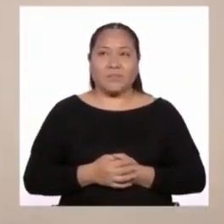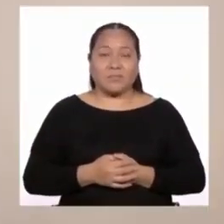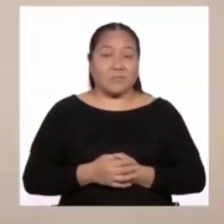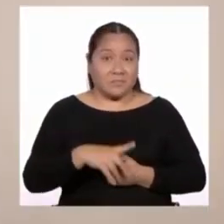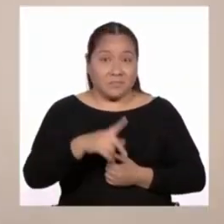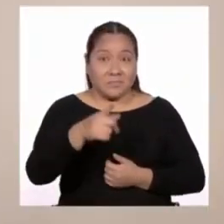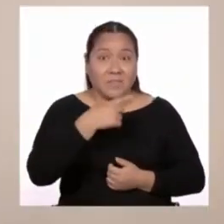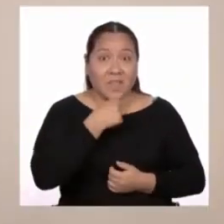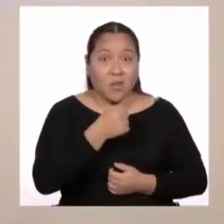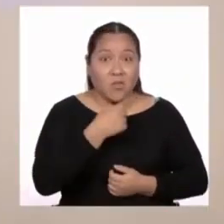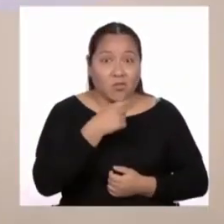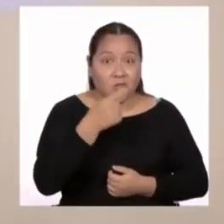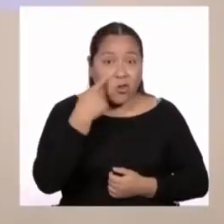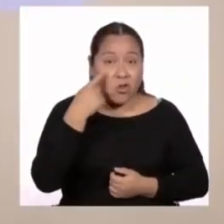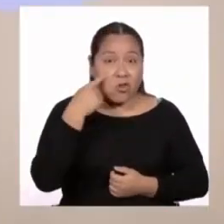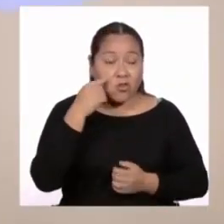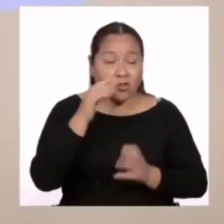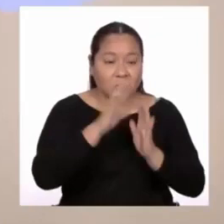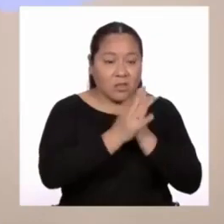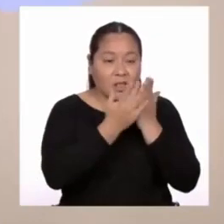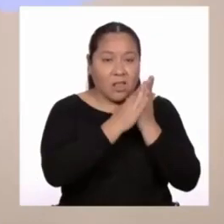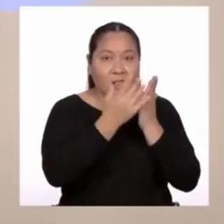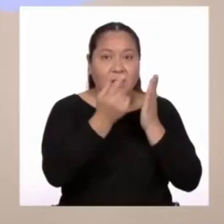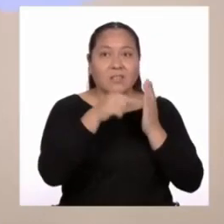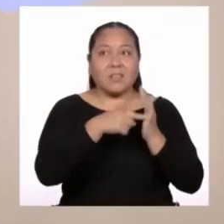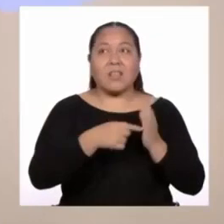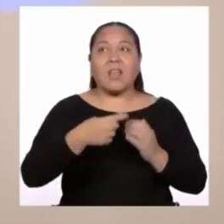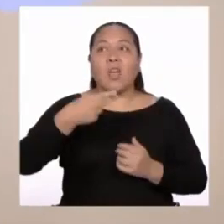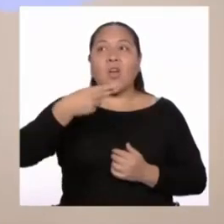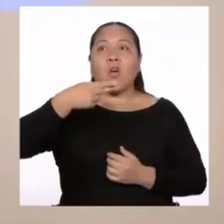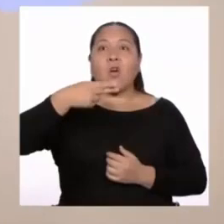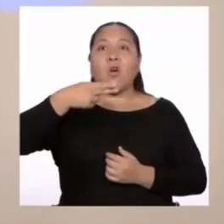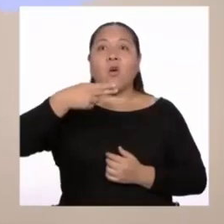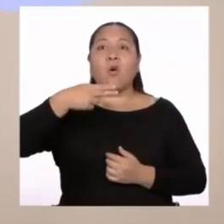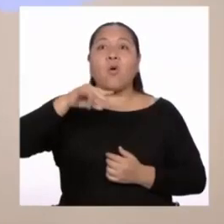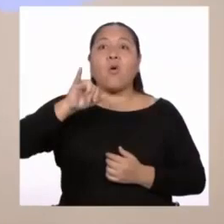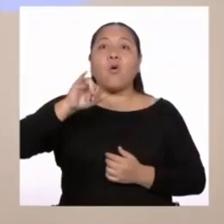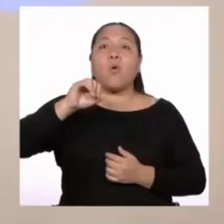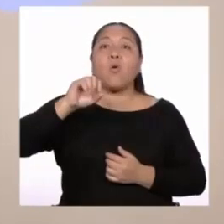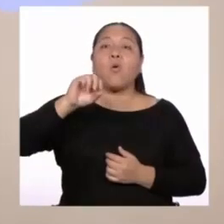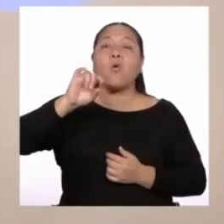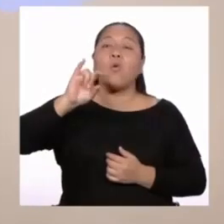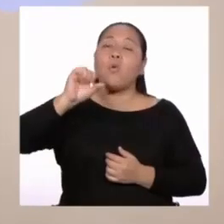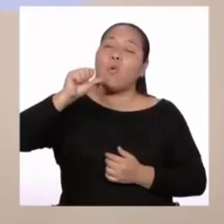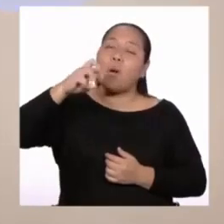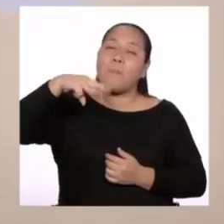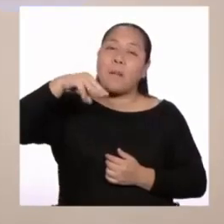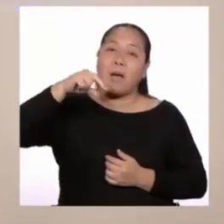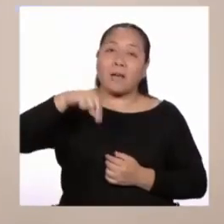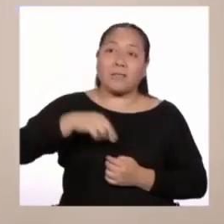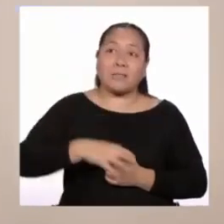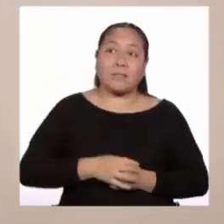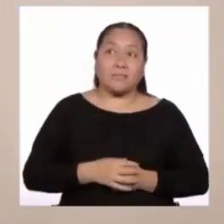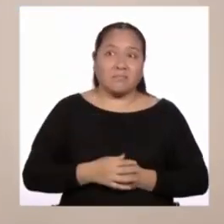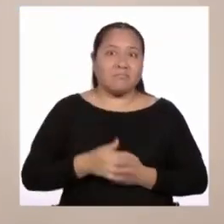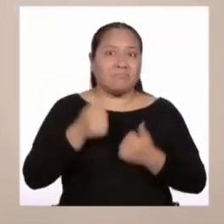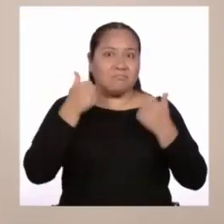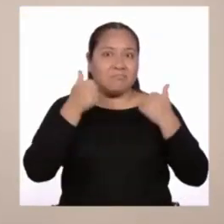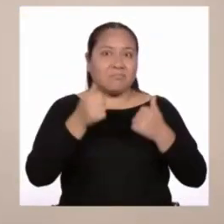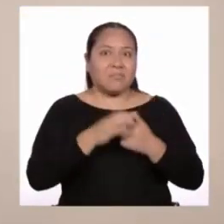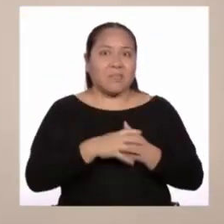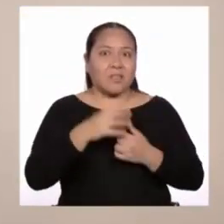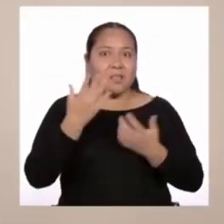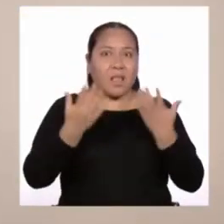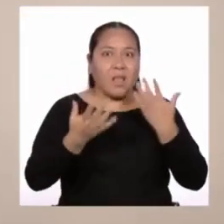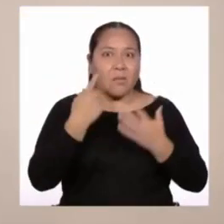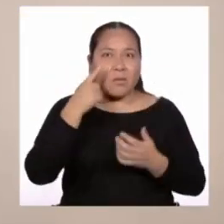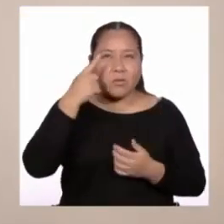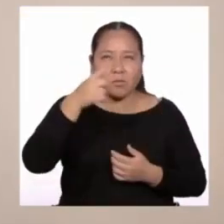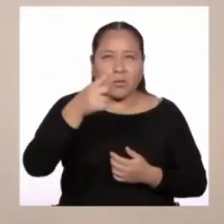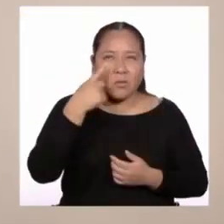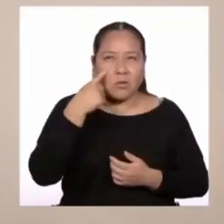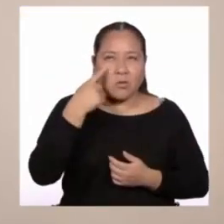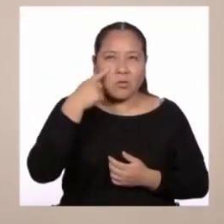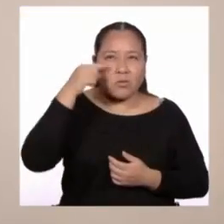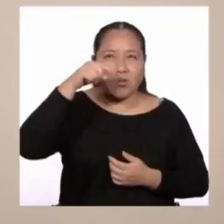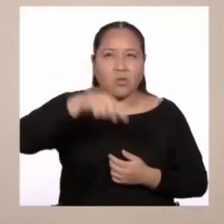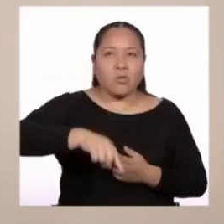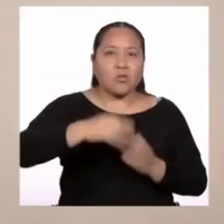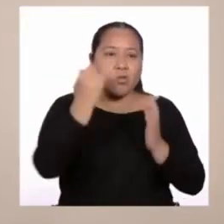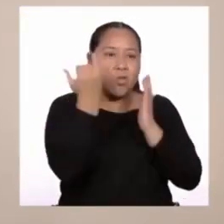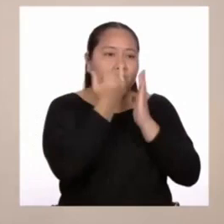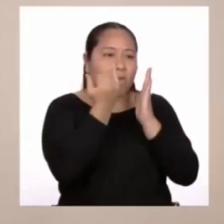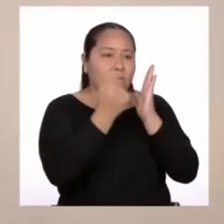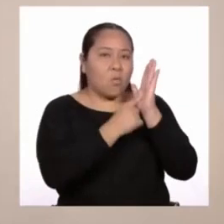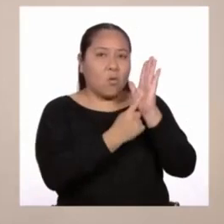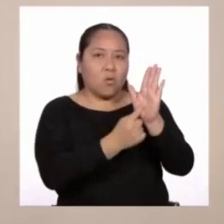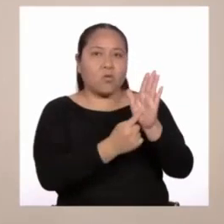¿Qué te pareció conocer la obra de Guamán Poma de Ayala? Buenísimo, ¿no? Seguro te habrás dado cuenta de todos los detalles de sus dibujos y